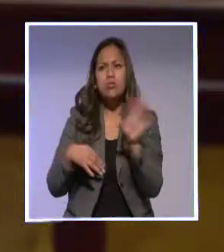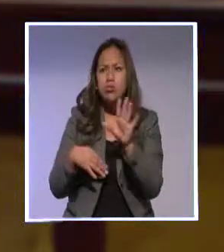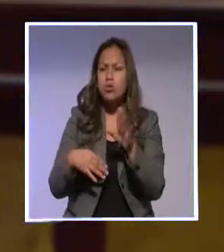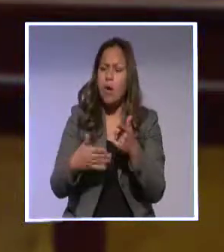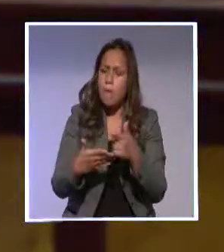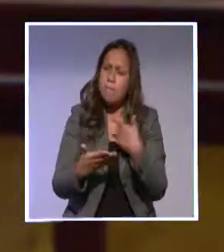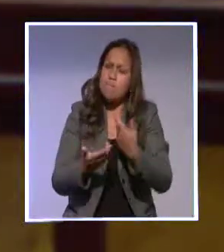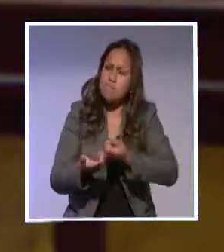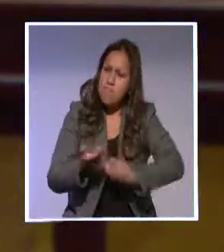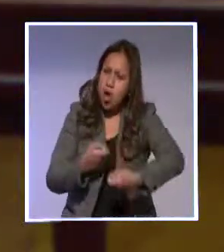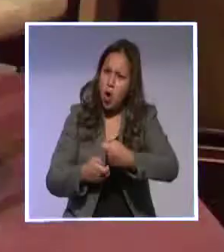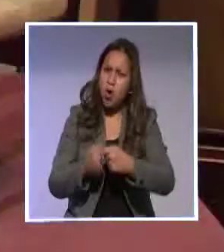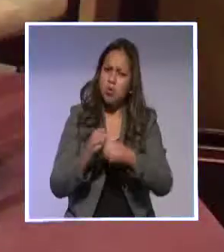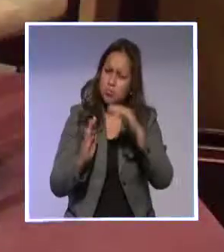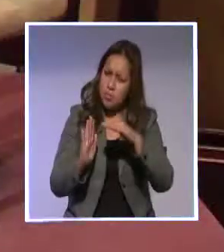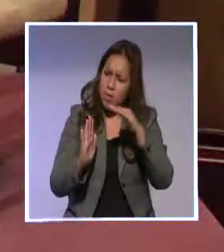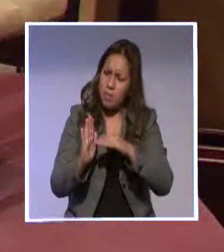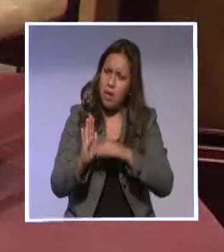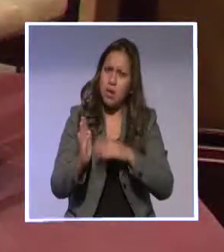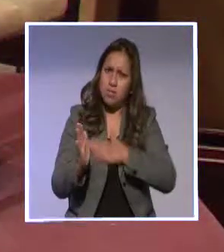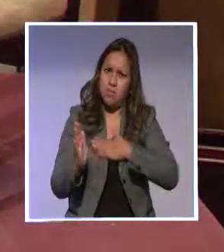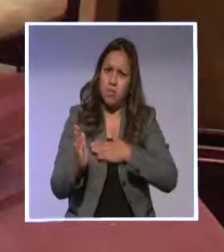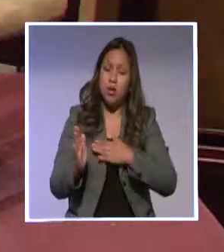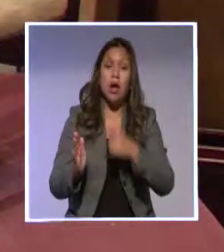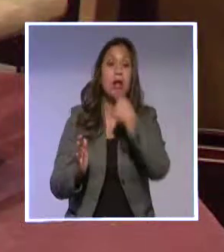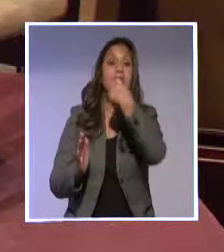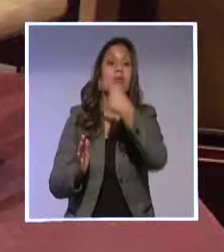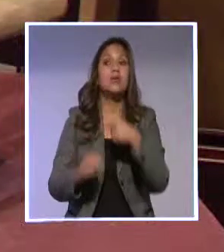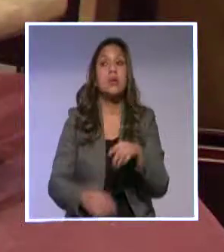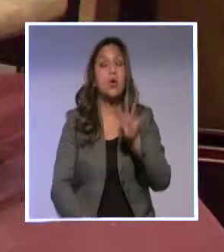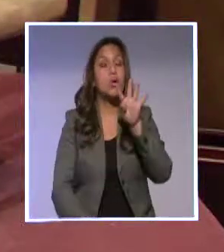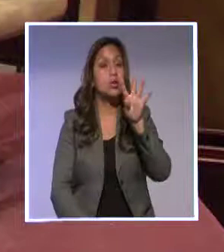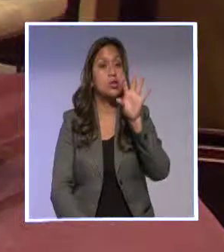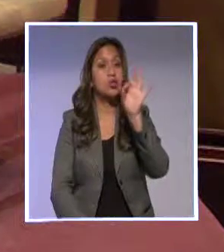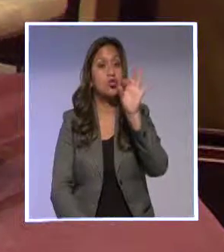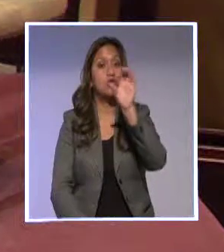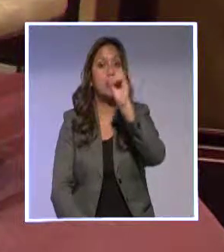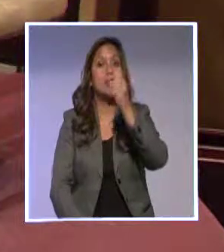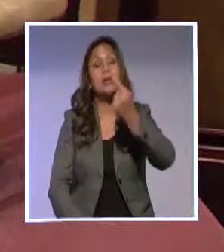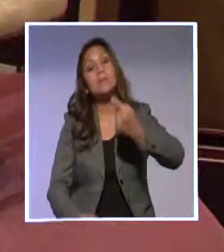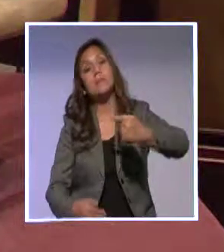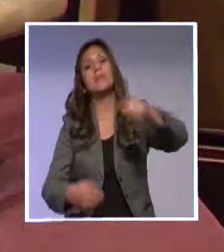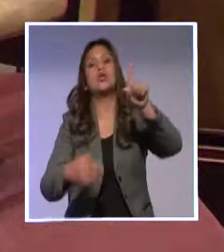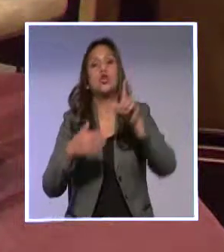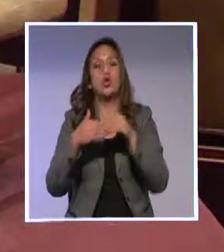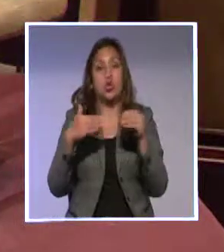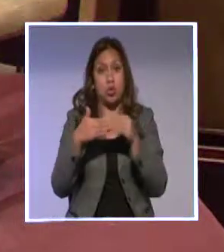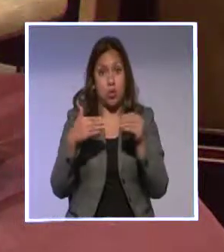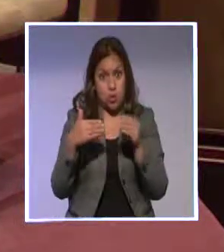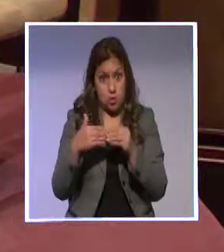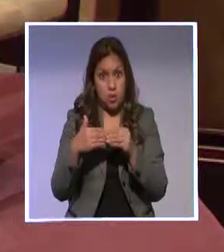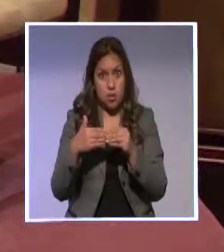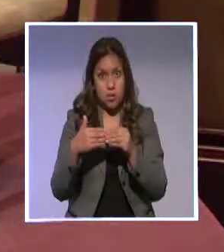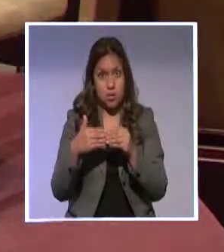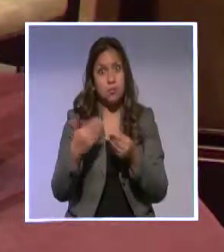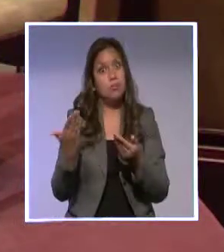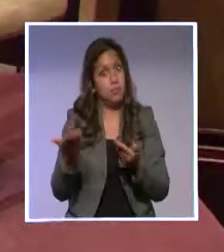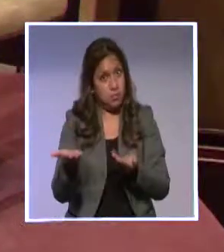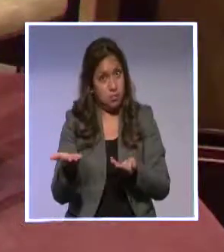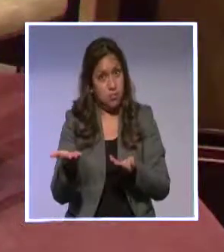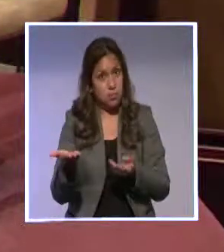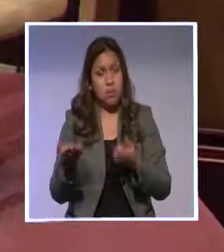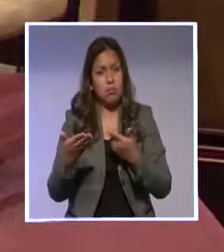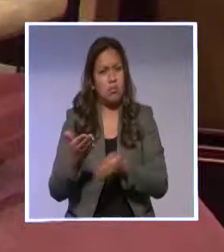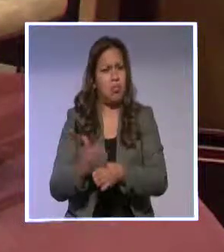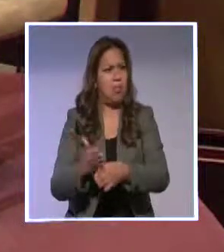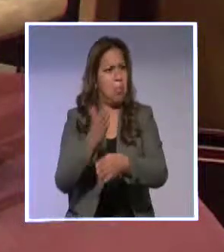deferente estaba en ese momento en entre 490 millones de dólares de diferencia frente a lo planteado originalmente